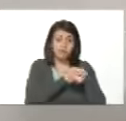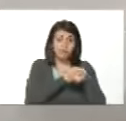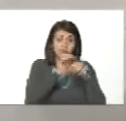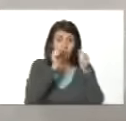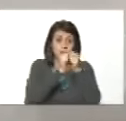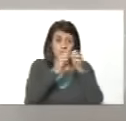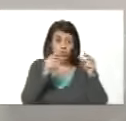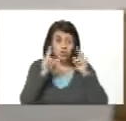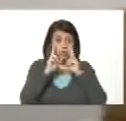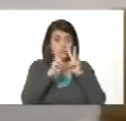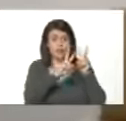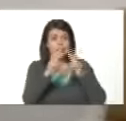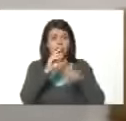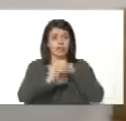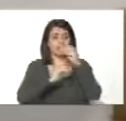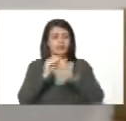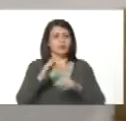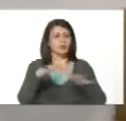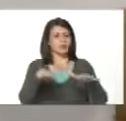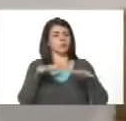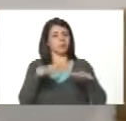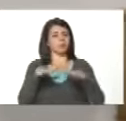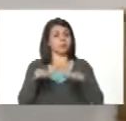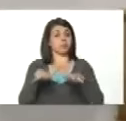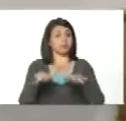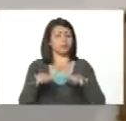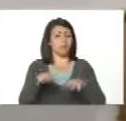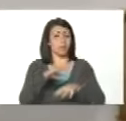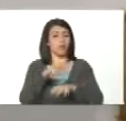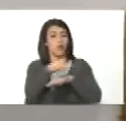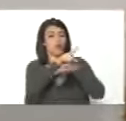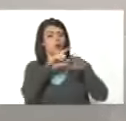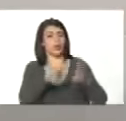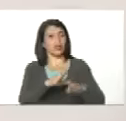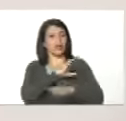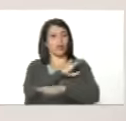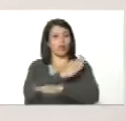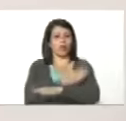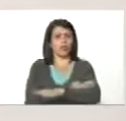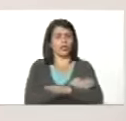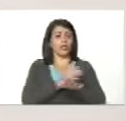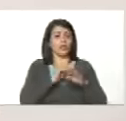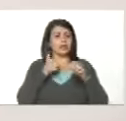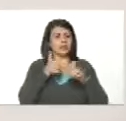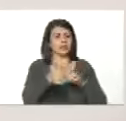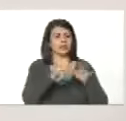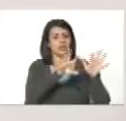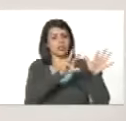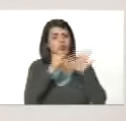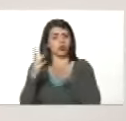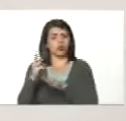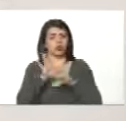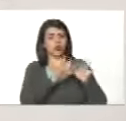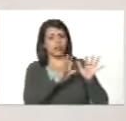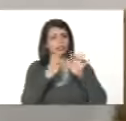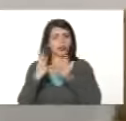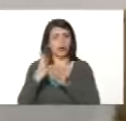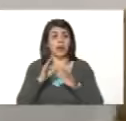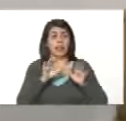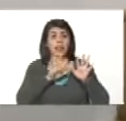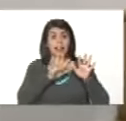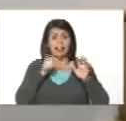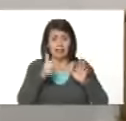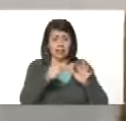que se precia de haber ostentado los imperios más poderosos de los siglos XVIII, XIX y parte del siglo